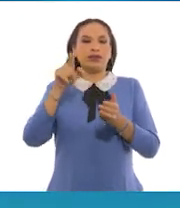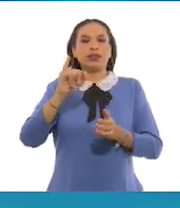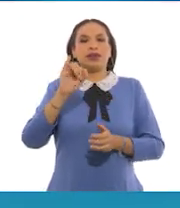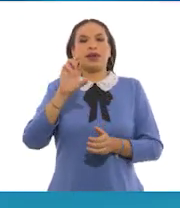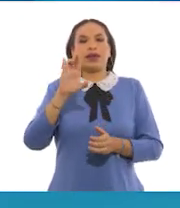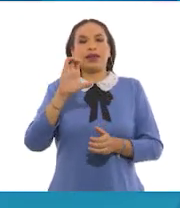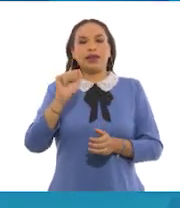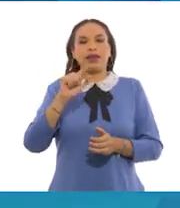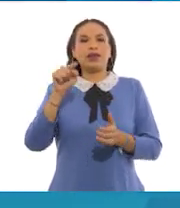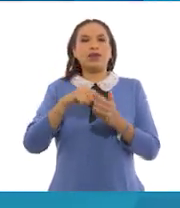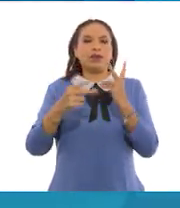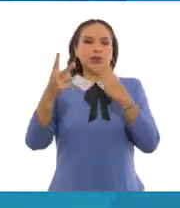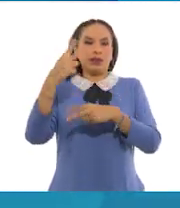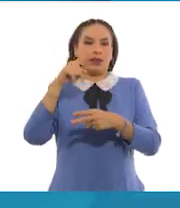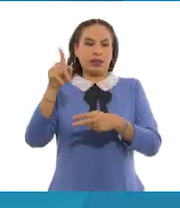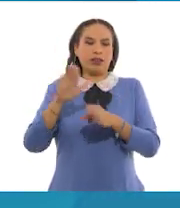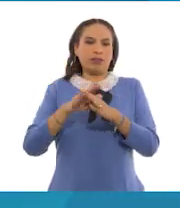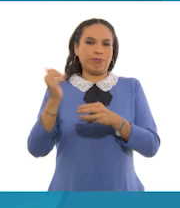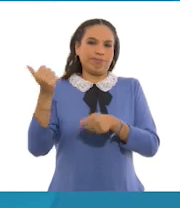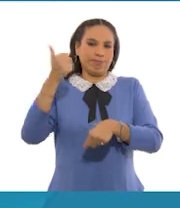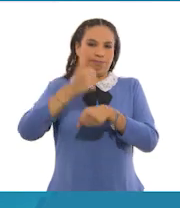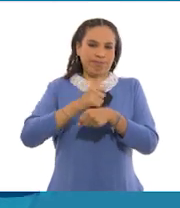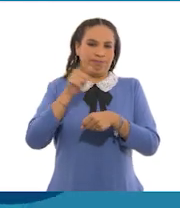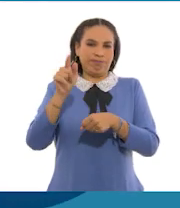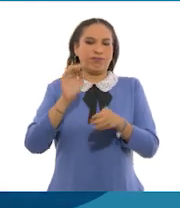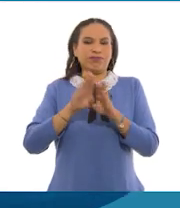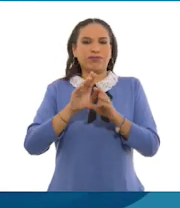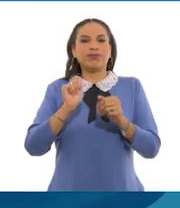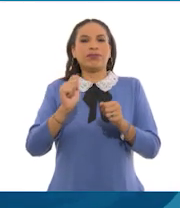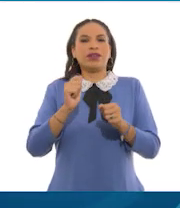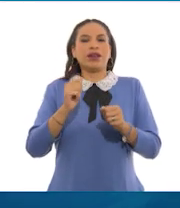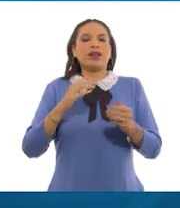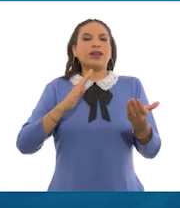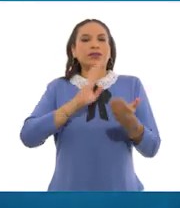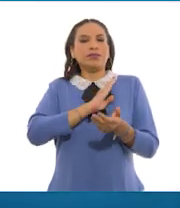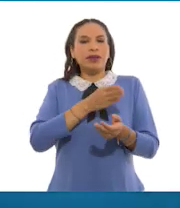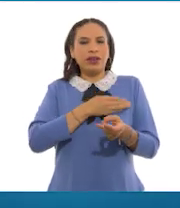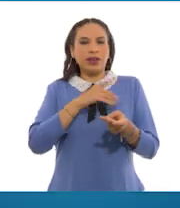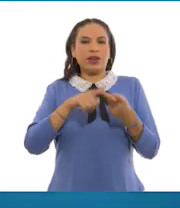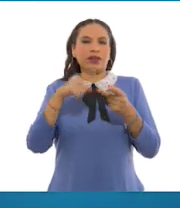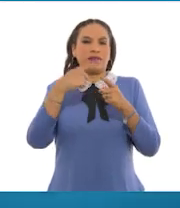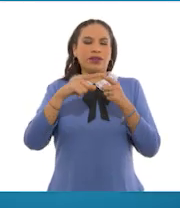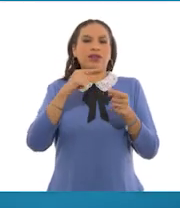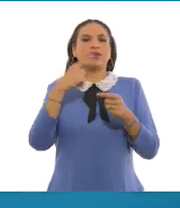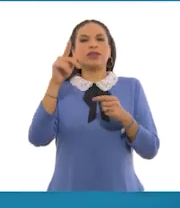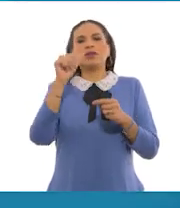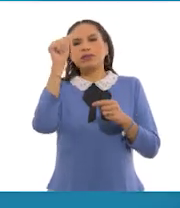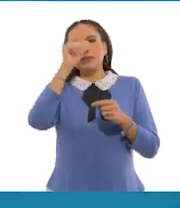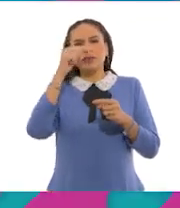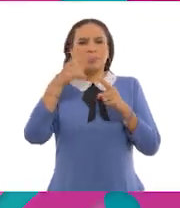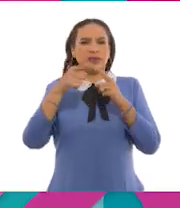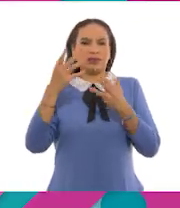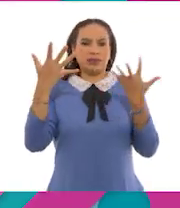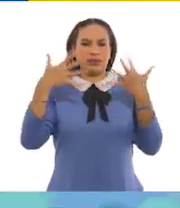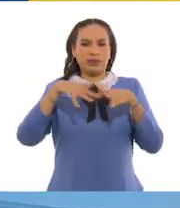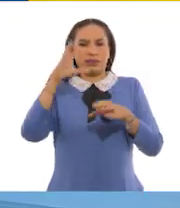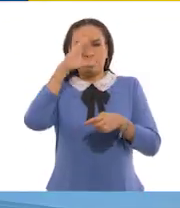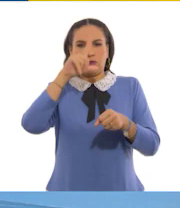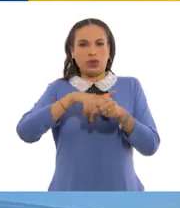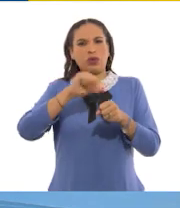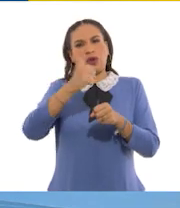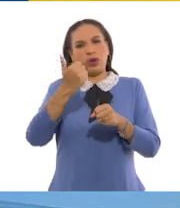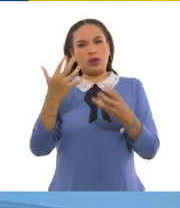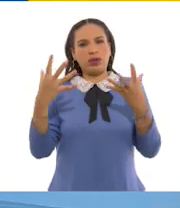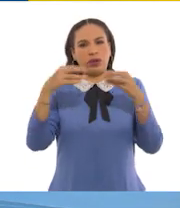ibérica, desde donde llegaron los conquistadores, misioneros y colonos, quienes traían una cultura propia, ya mezclada con otras